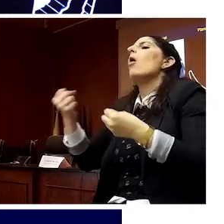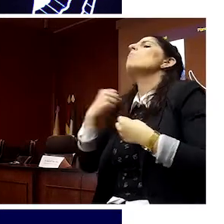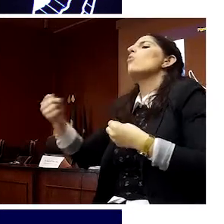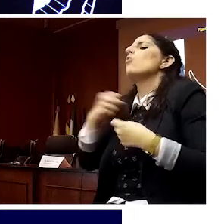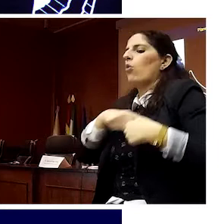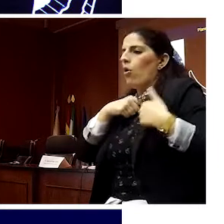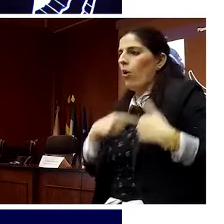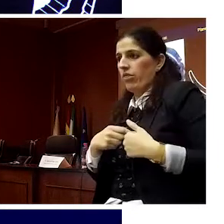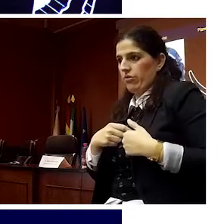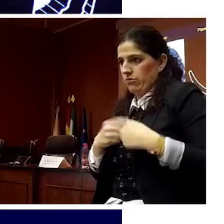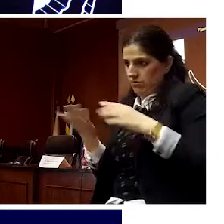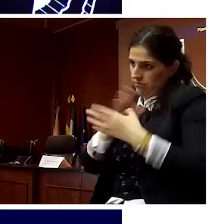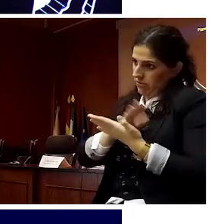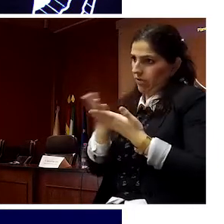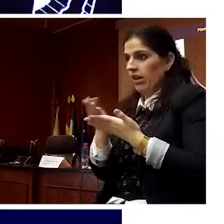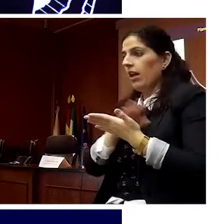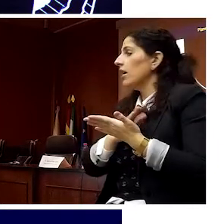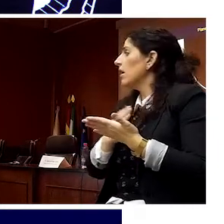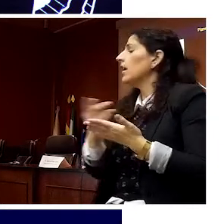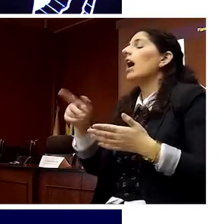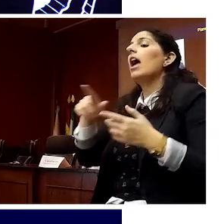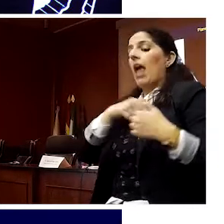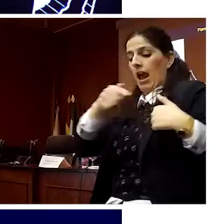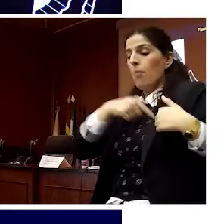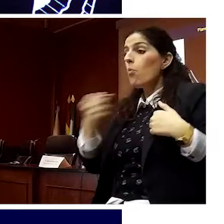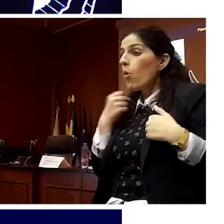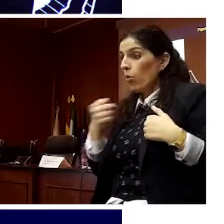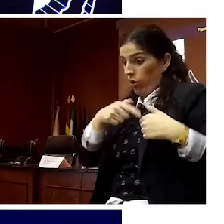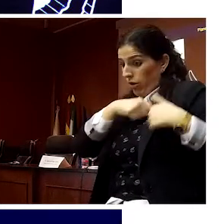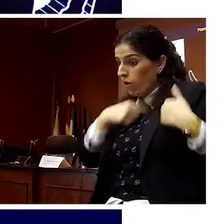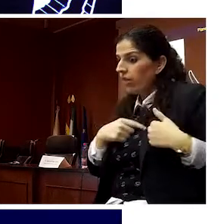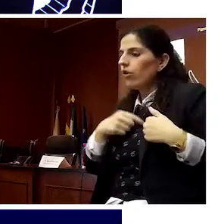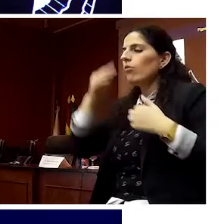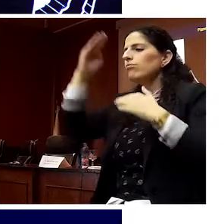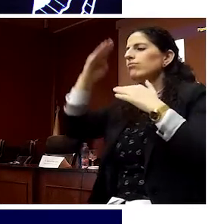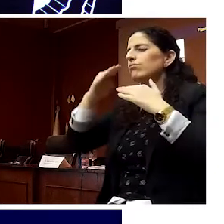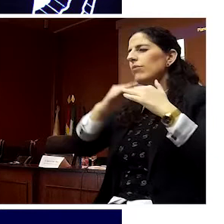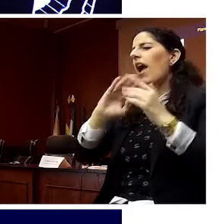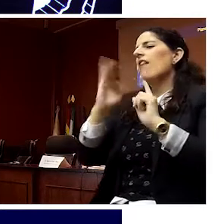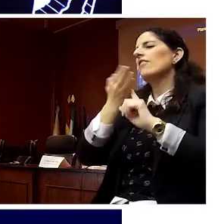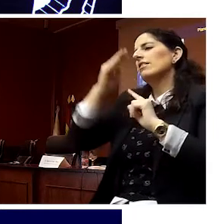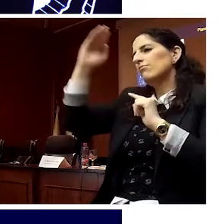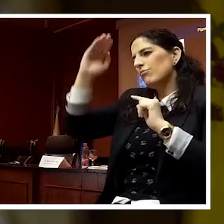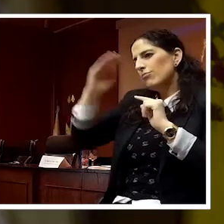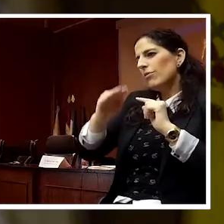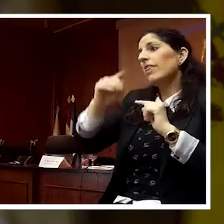de destrucción que va desde endocardio a epicardio y que es un proceso radial destructivo.